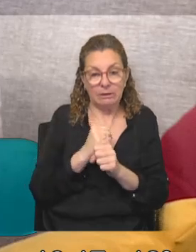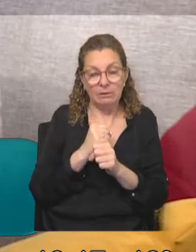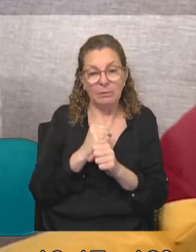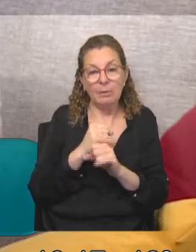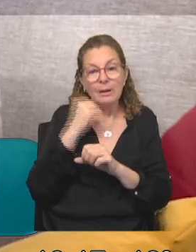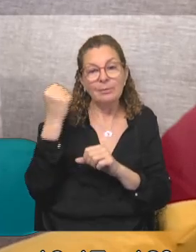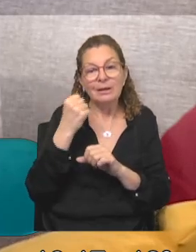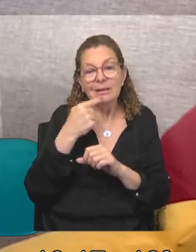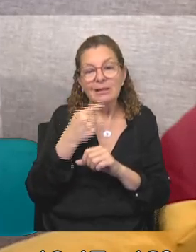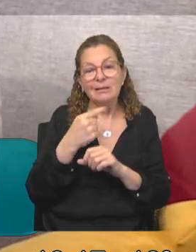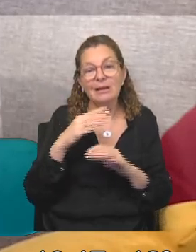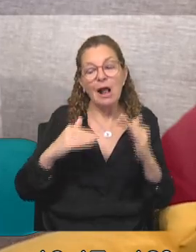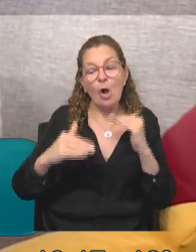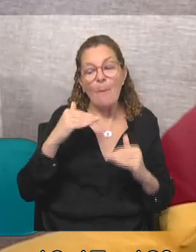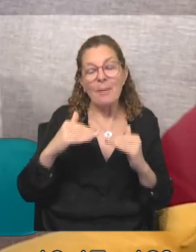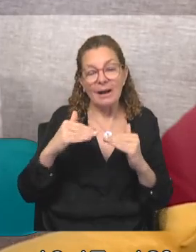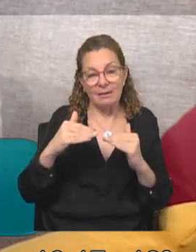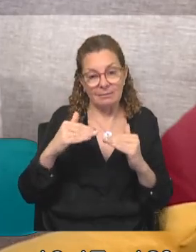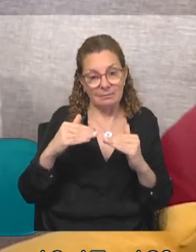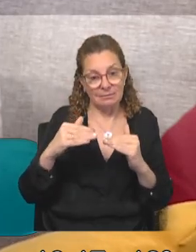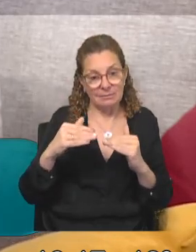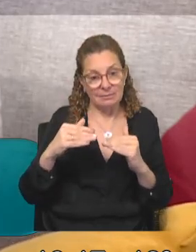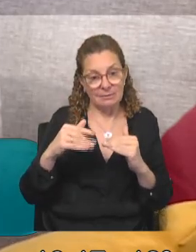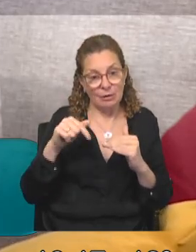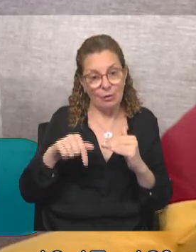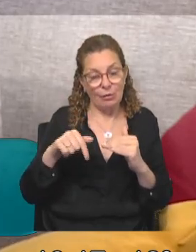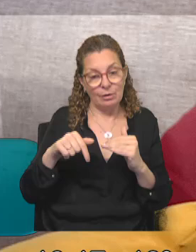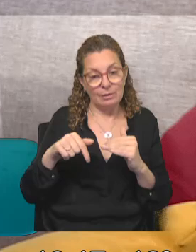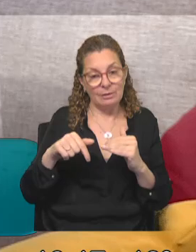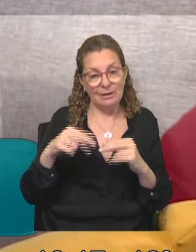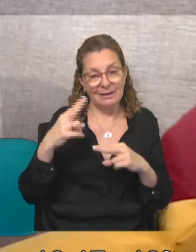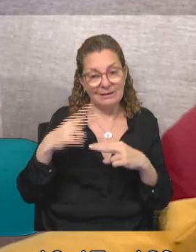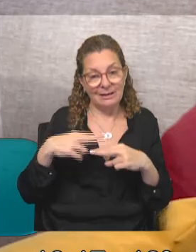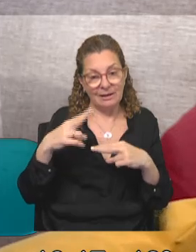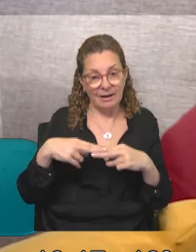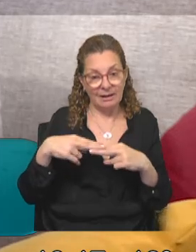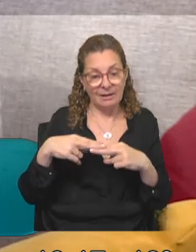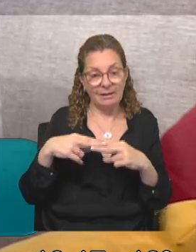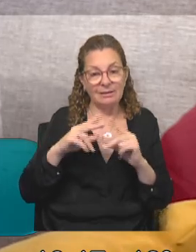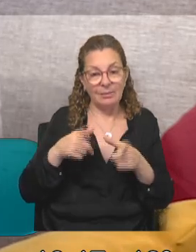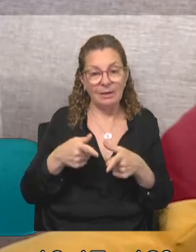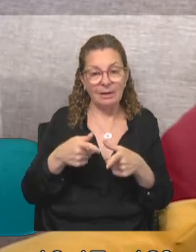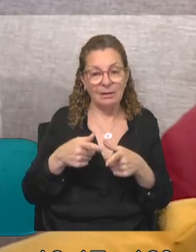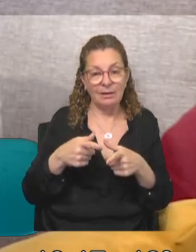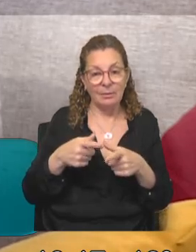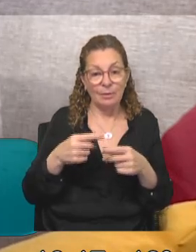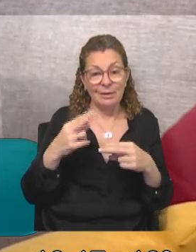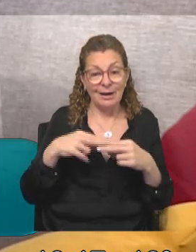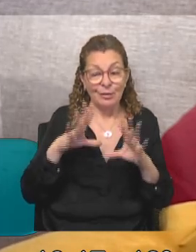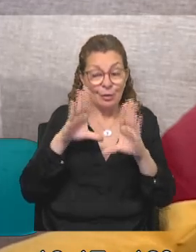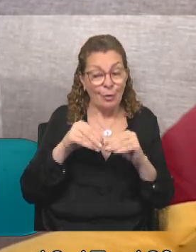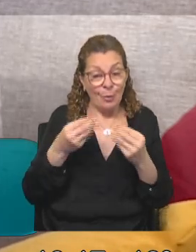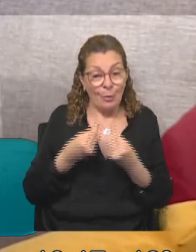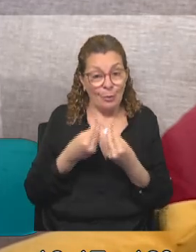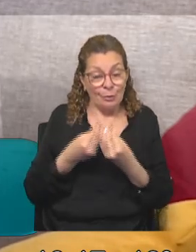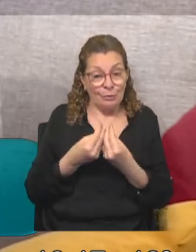ahí, la famosa comparación, ¿no? Que hoy en redes sociales, en lo que consumimos por internet o lo que sea,